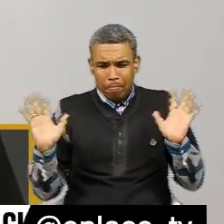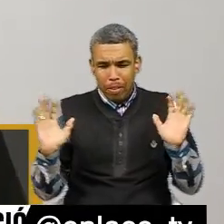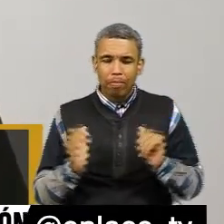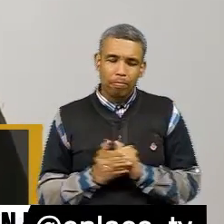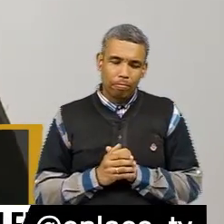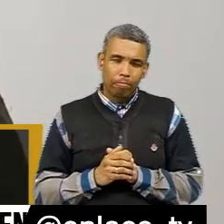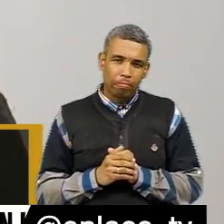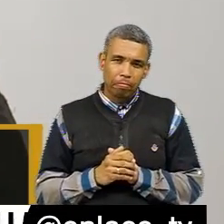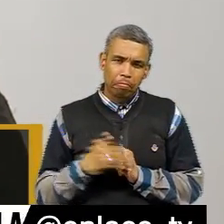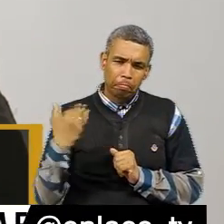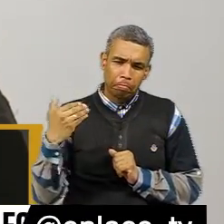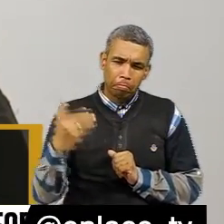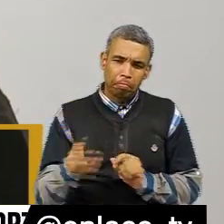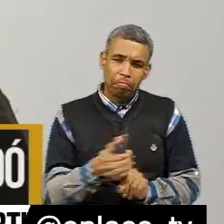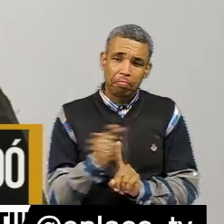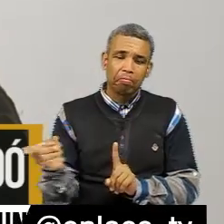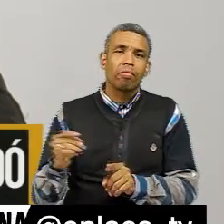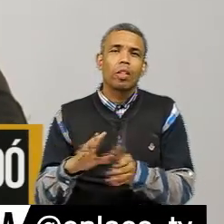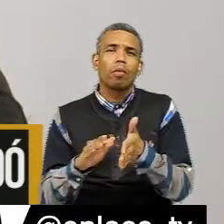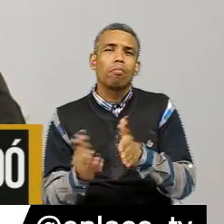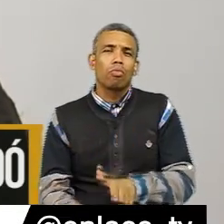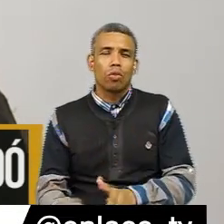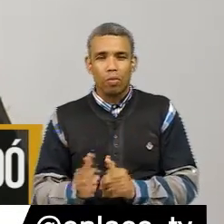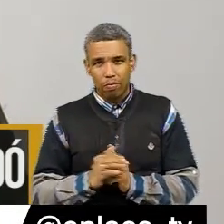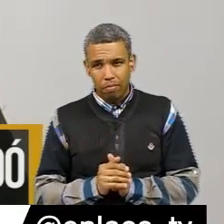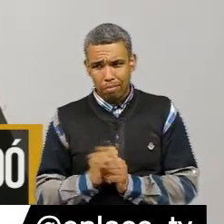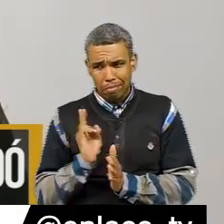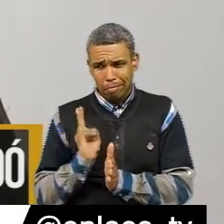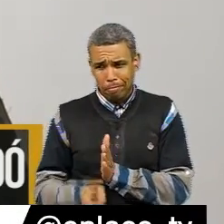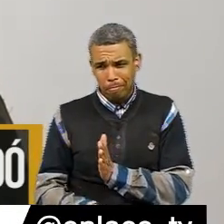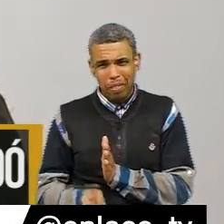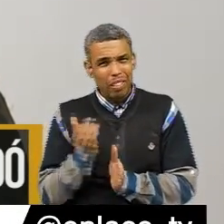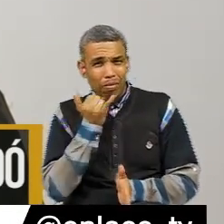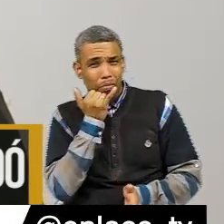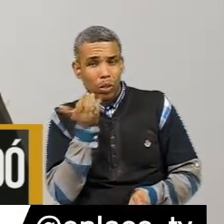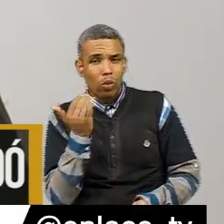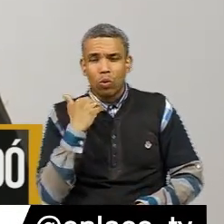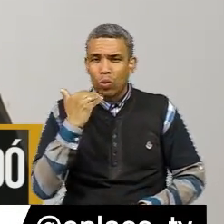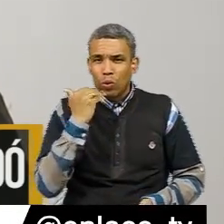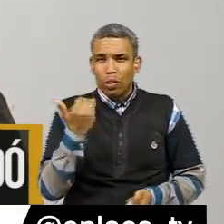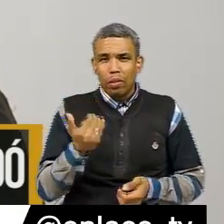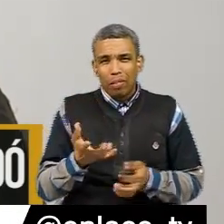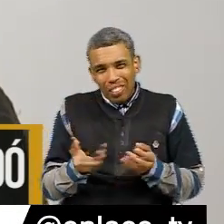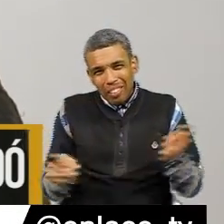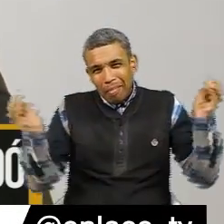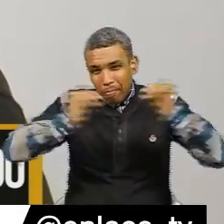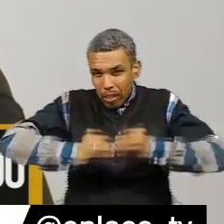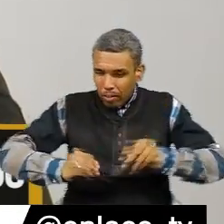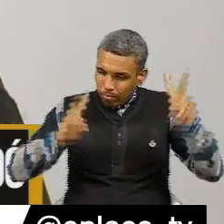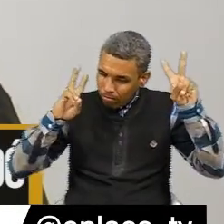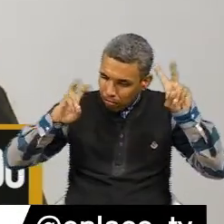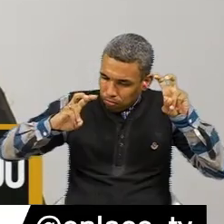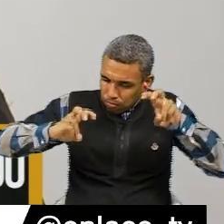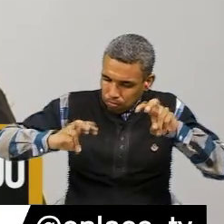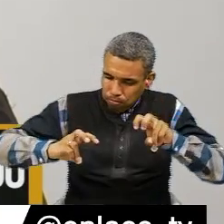minutos. En este momento pues los móviles están por establecerse, ya de acuerdo a la investigación que